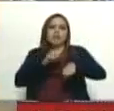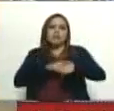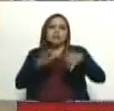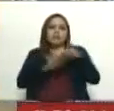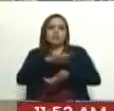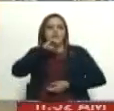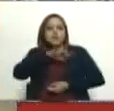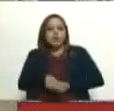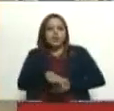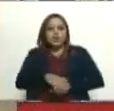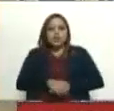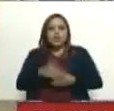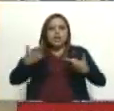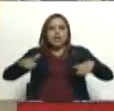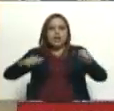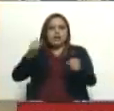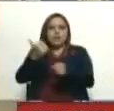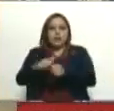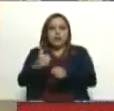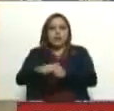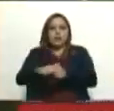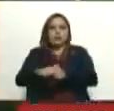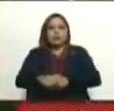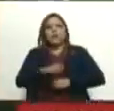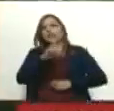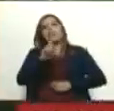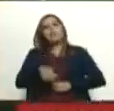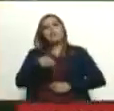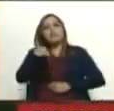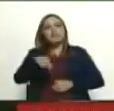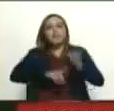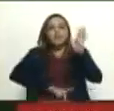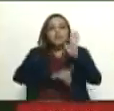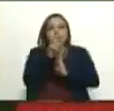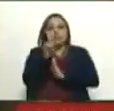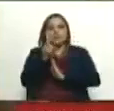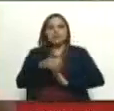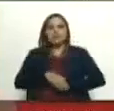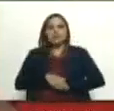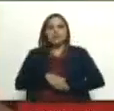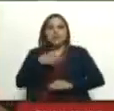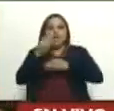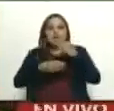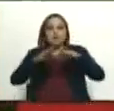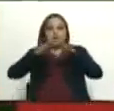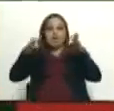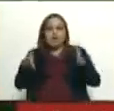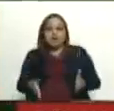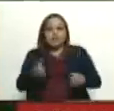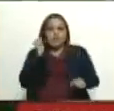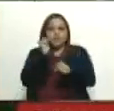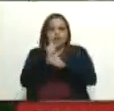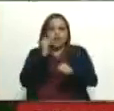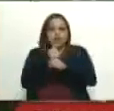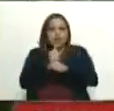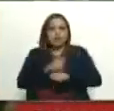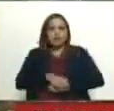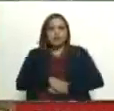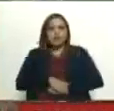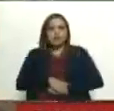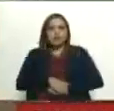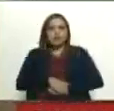historia del lago de Maracaibo y lo que será entonces este desarrollo a través de las mesas de trabajo que